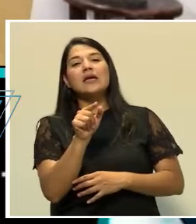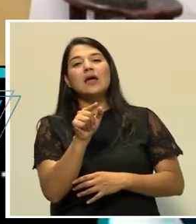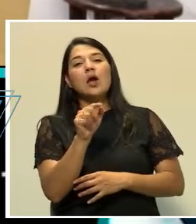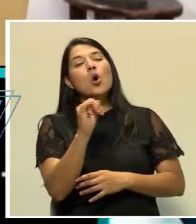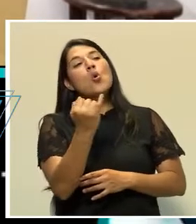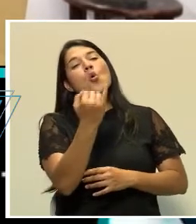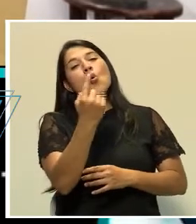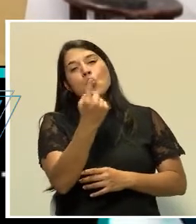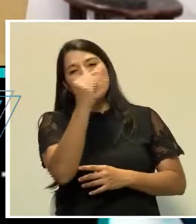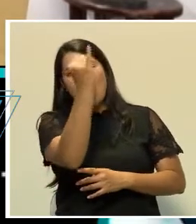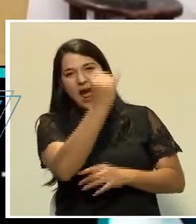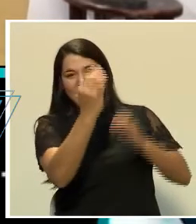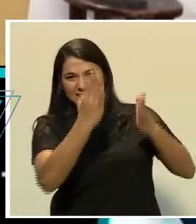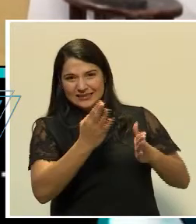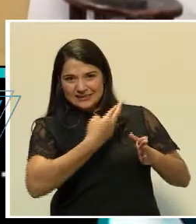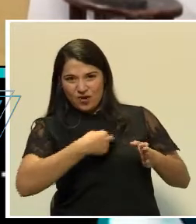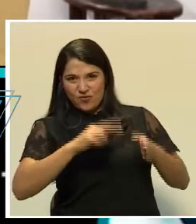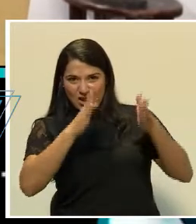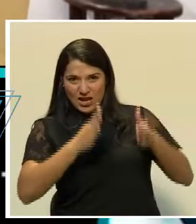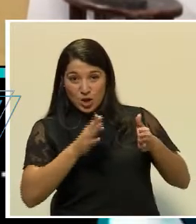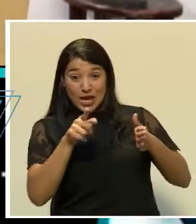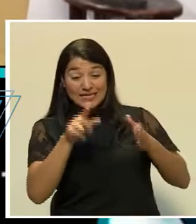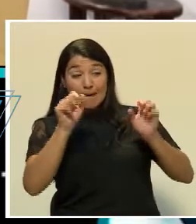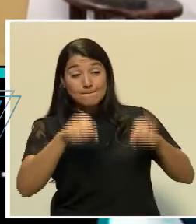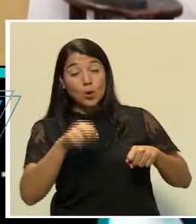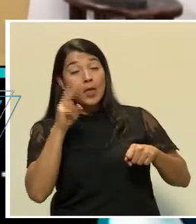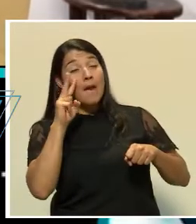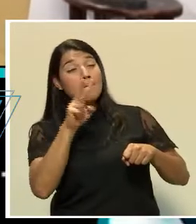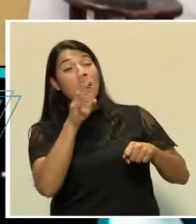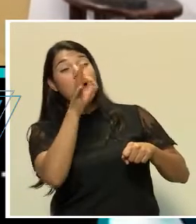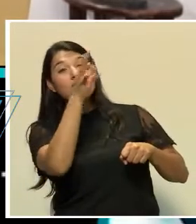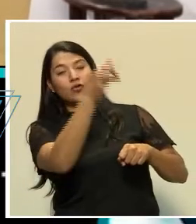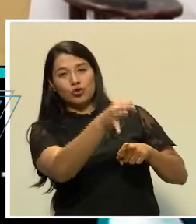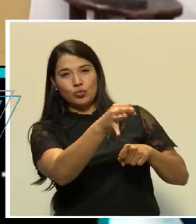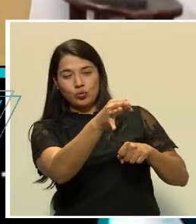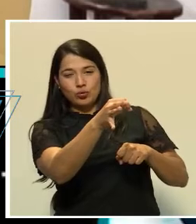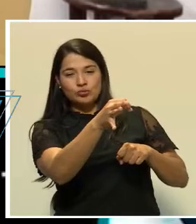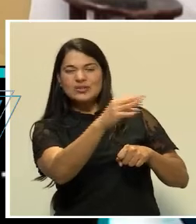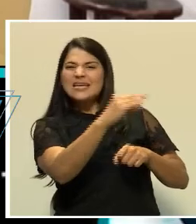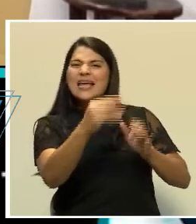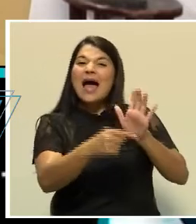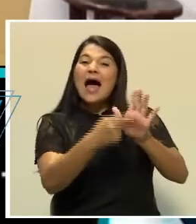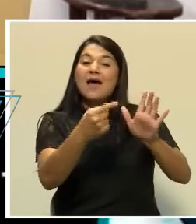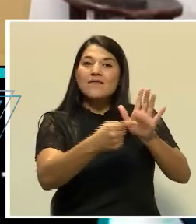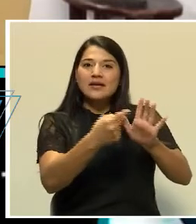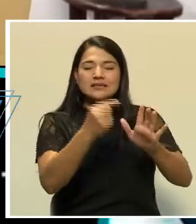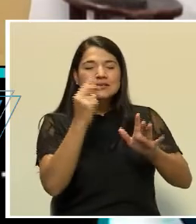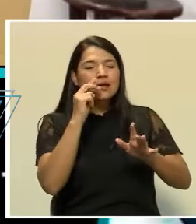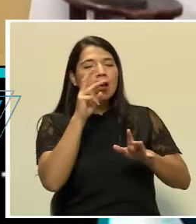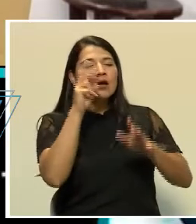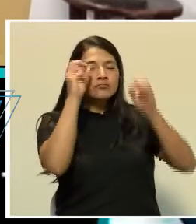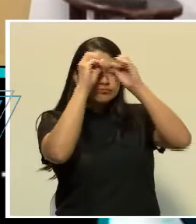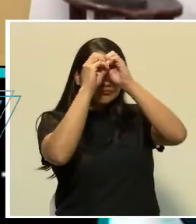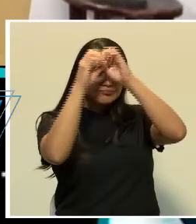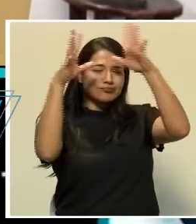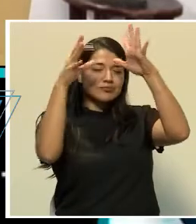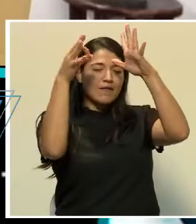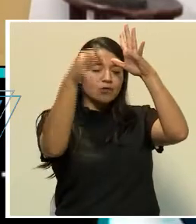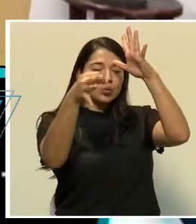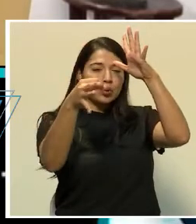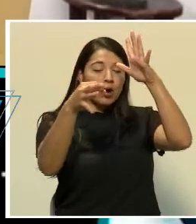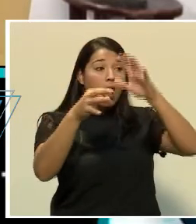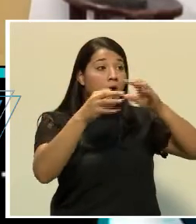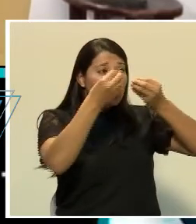pitonisa religiosa que podía ver el futuro y a veces, como daba malas noticias,